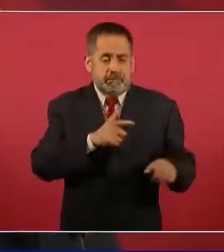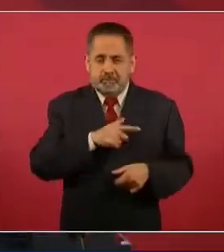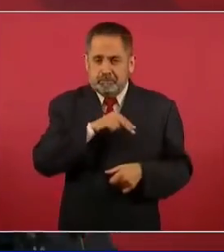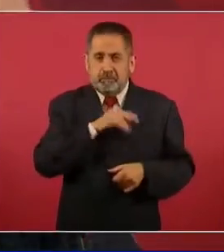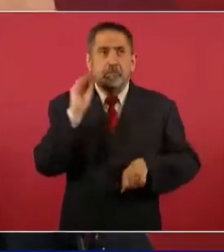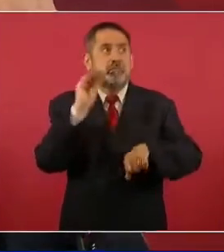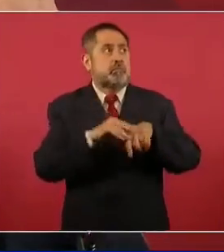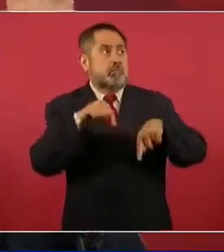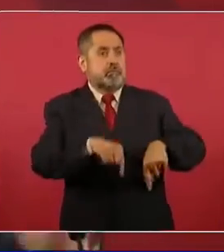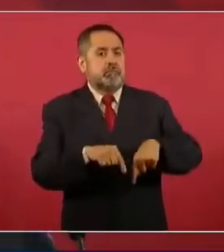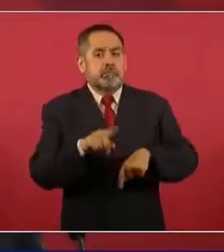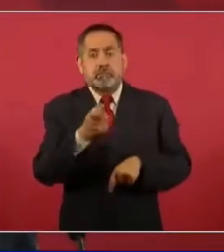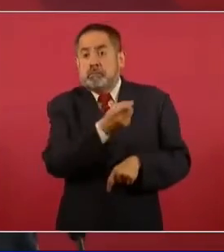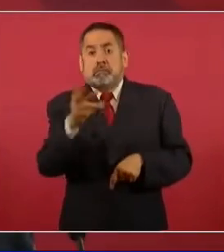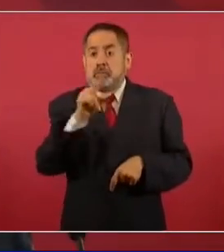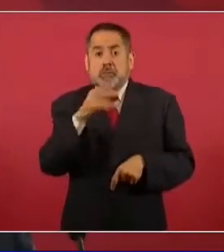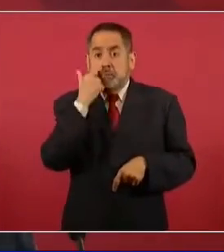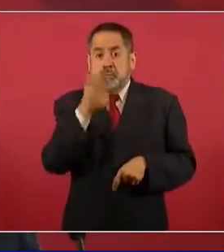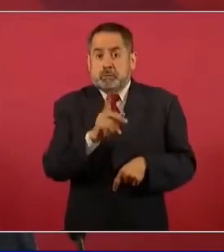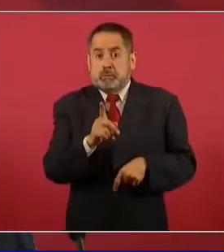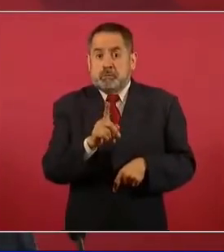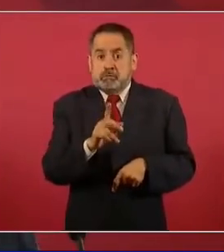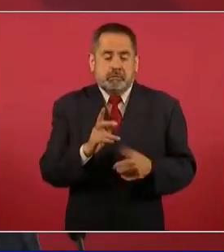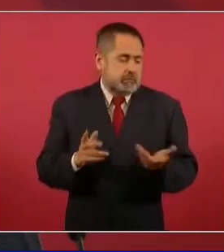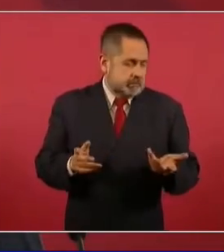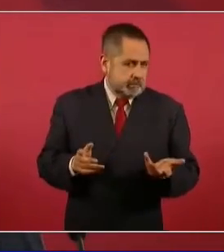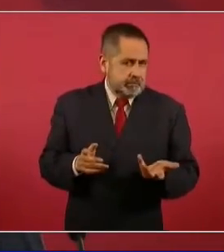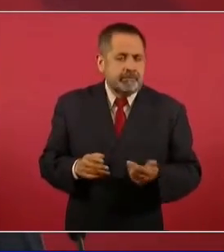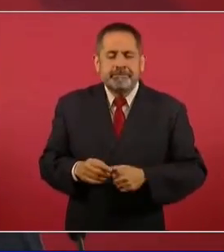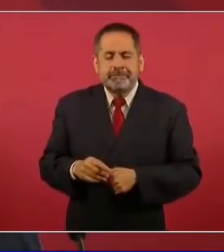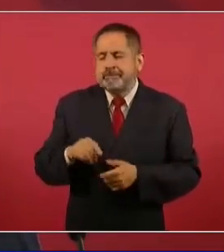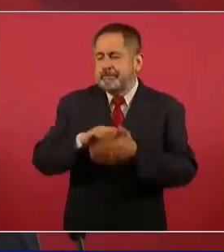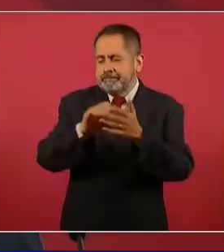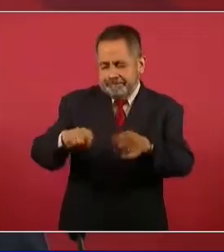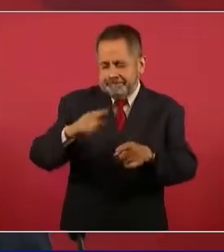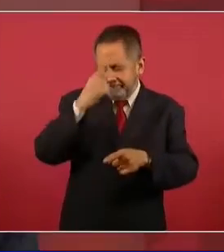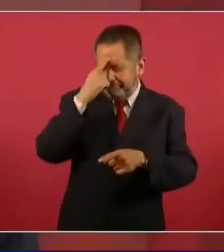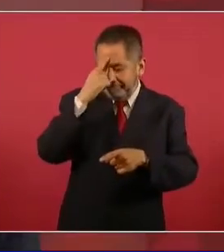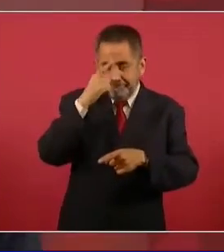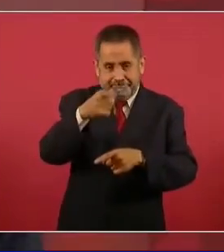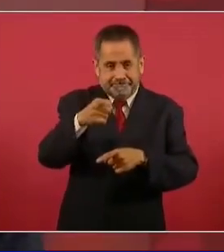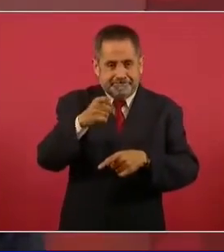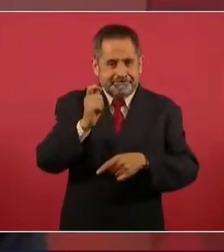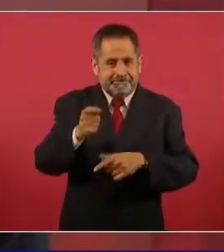Tengo, por ejemplo, en la memoria,